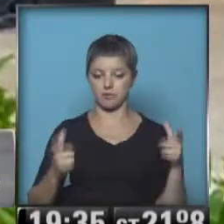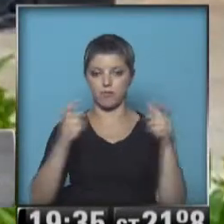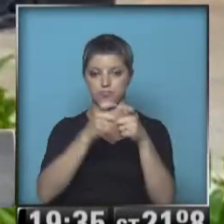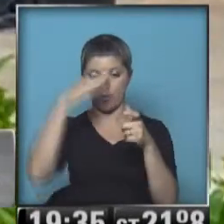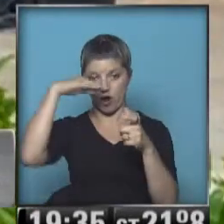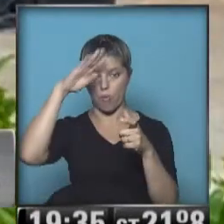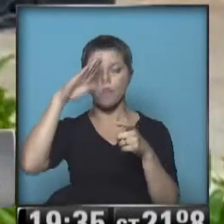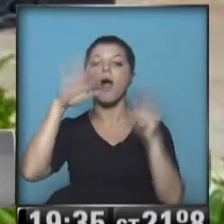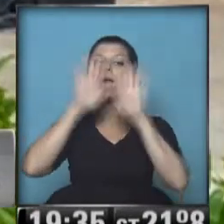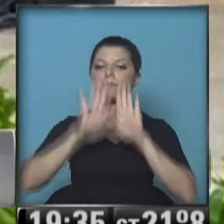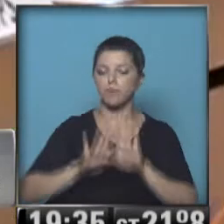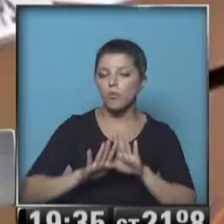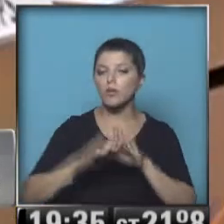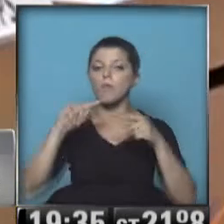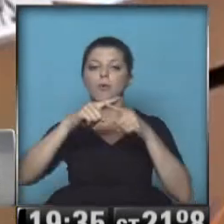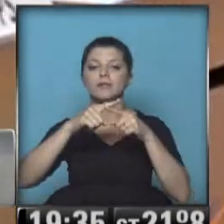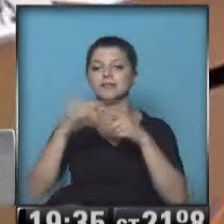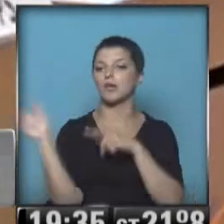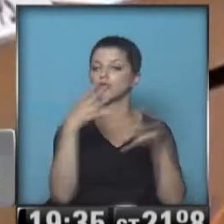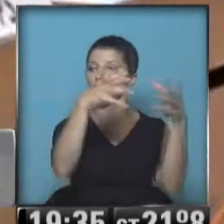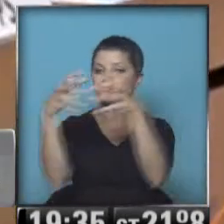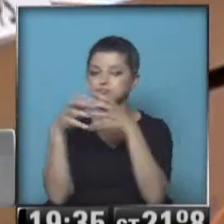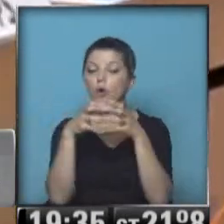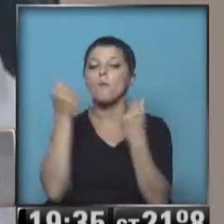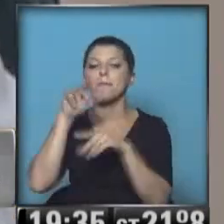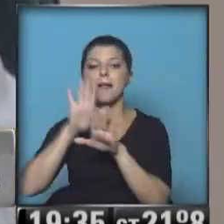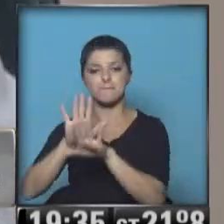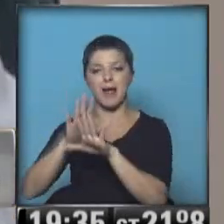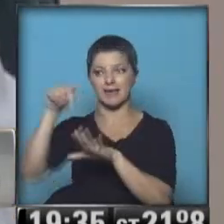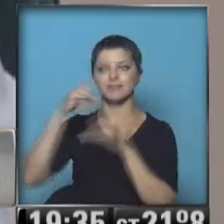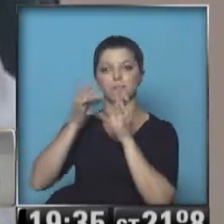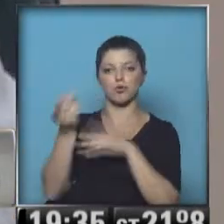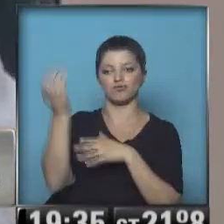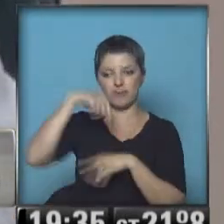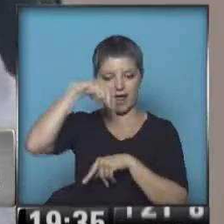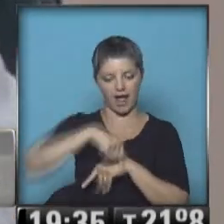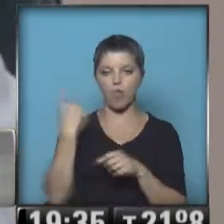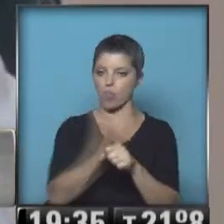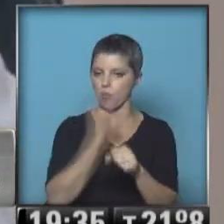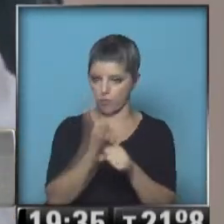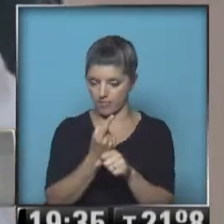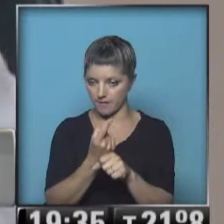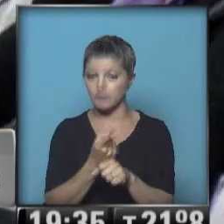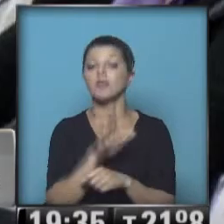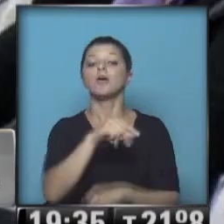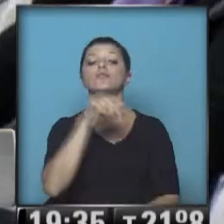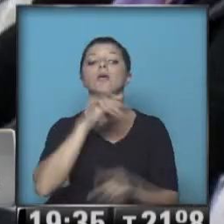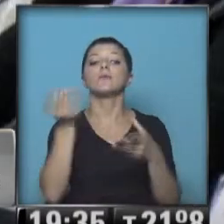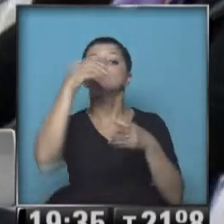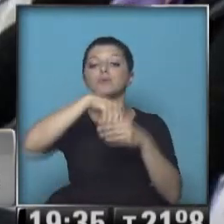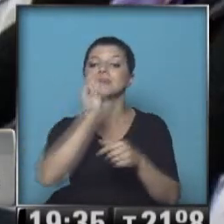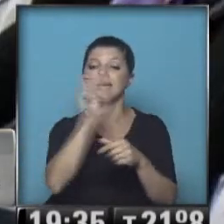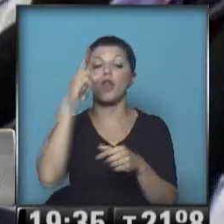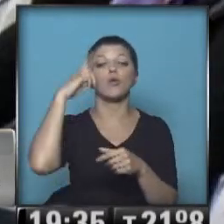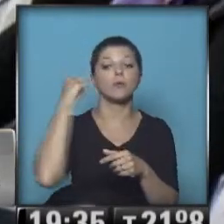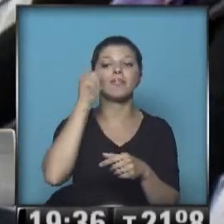coordinar políticas y acciones comunes que impidan la llegada del virus a la región. Los mandatarios son los 9 que integran el ALBA,